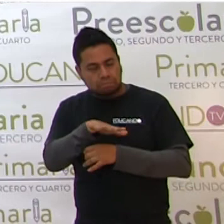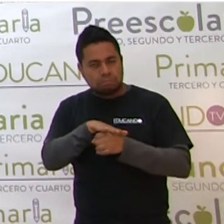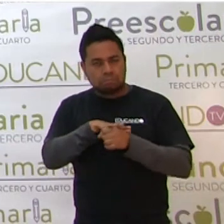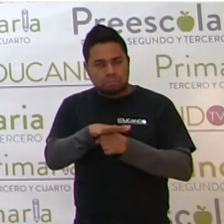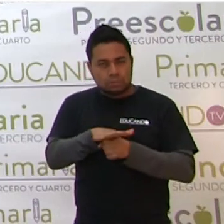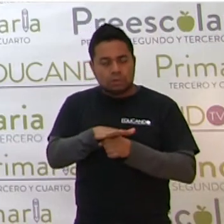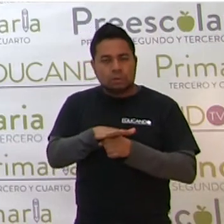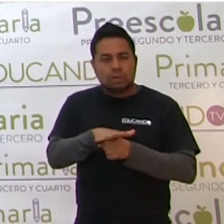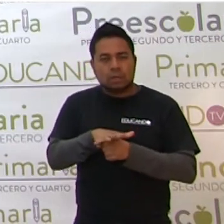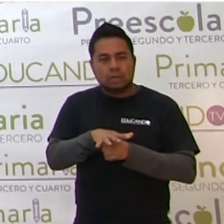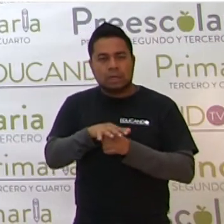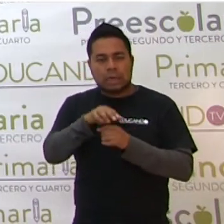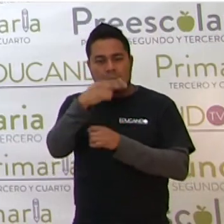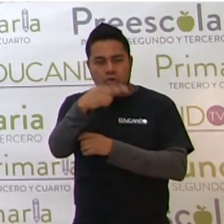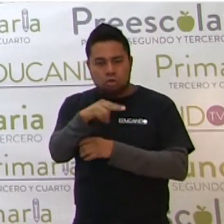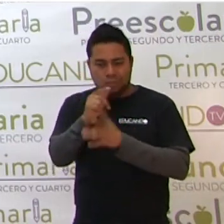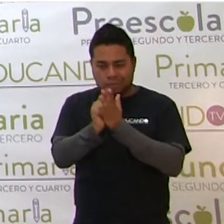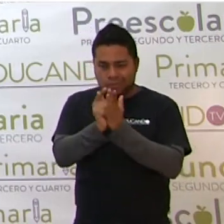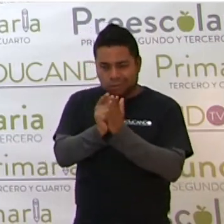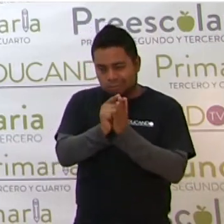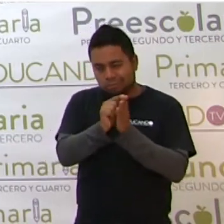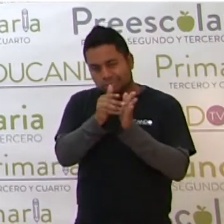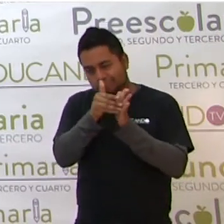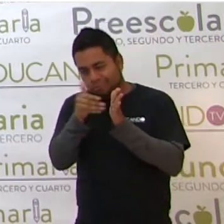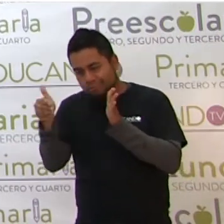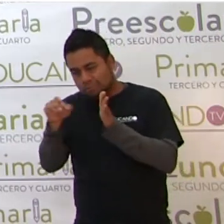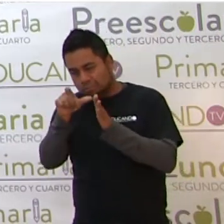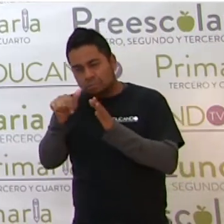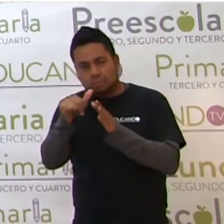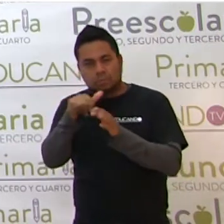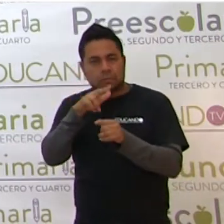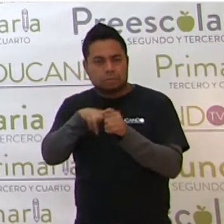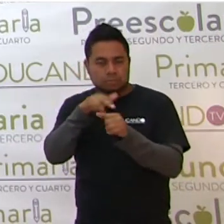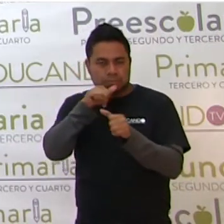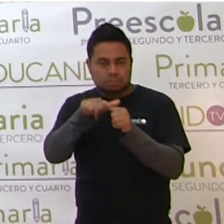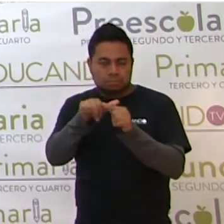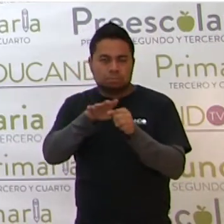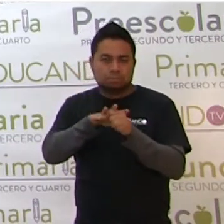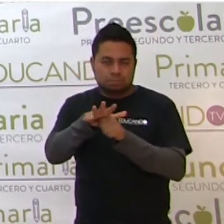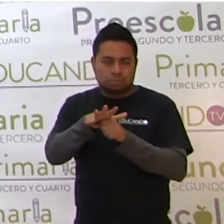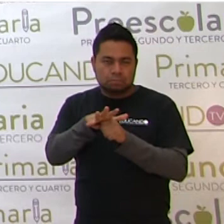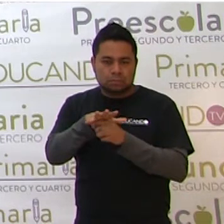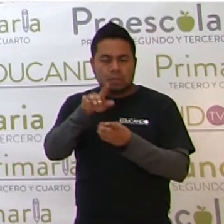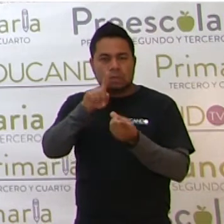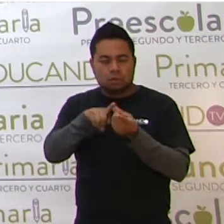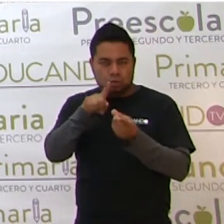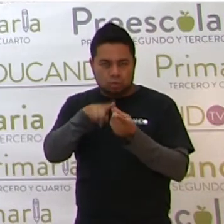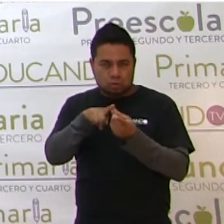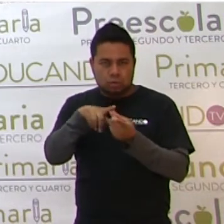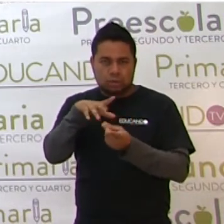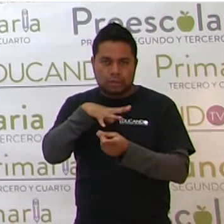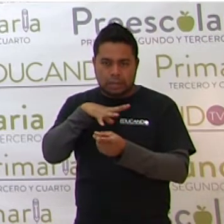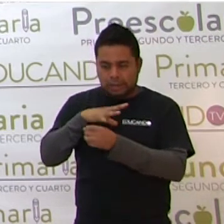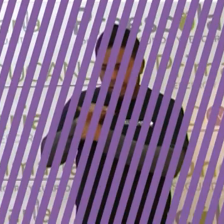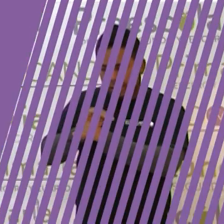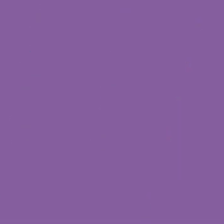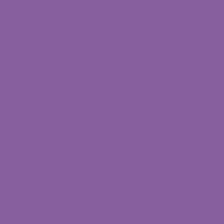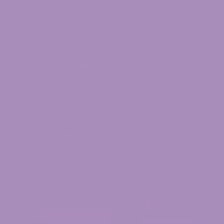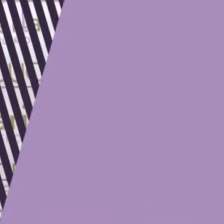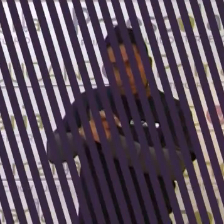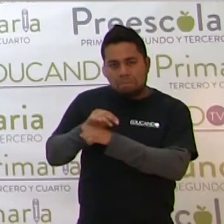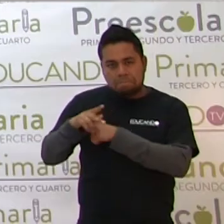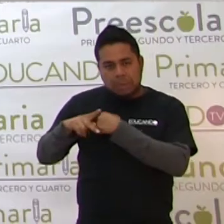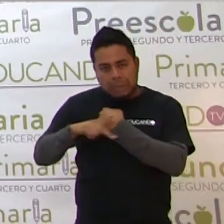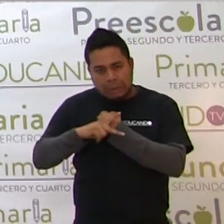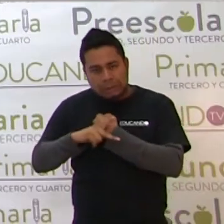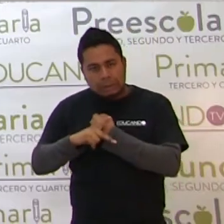texto del libro, y después con letras normales vamos a ver en dónde se realizó esa investigación o ese libro,